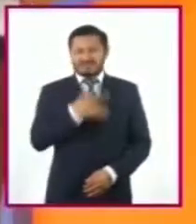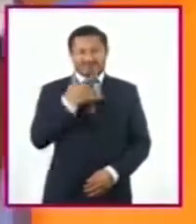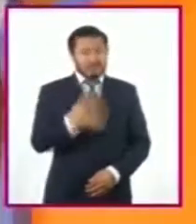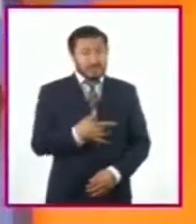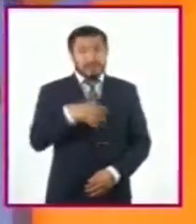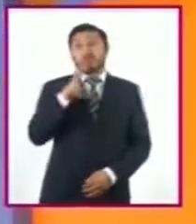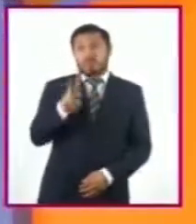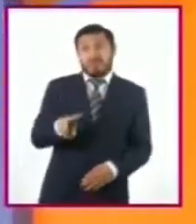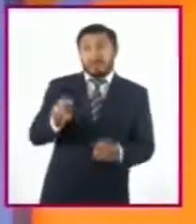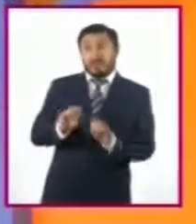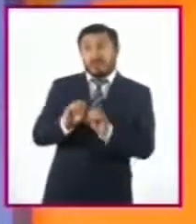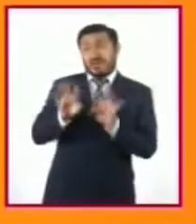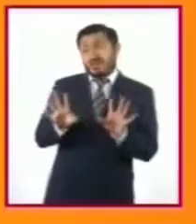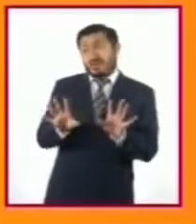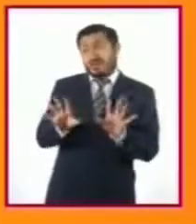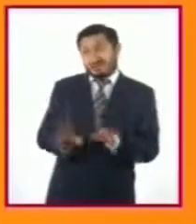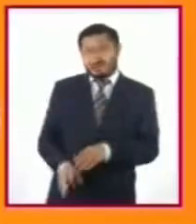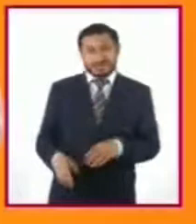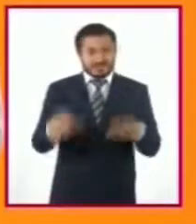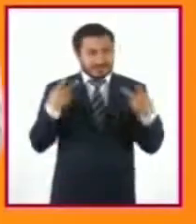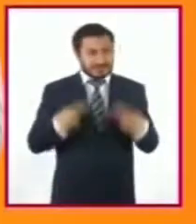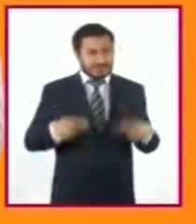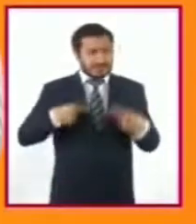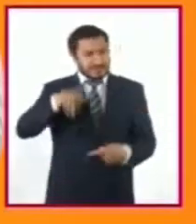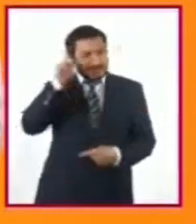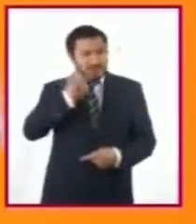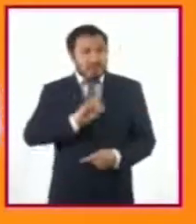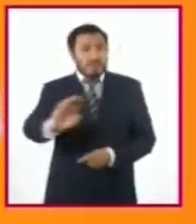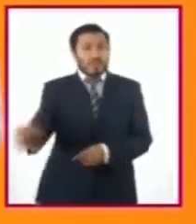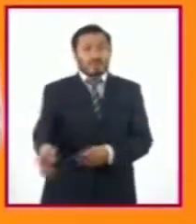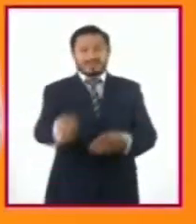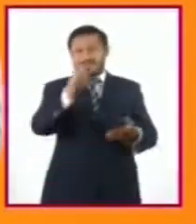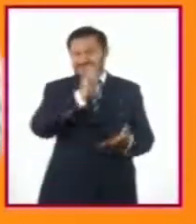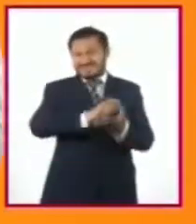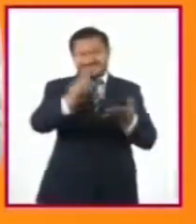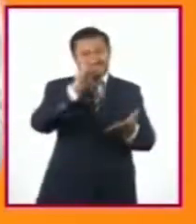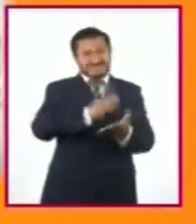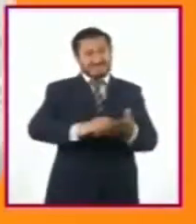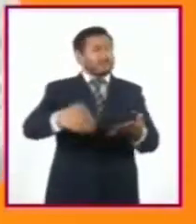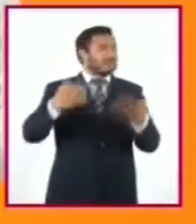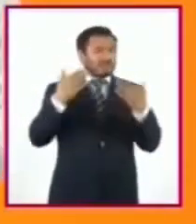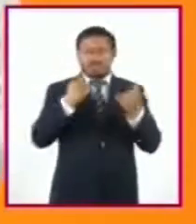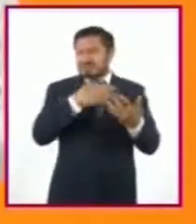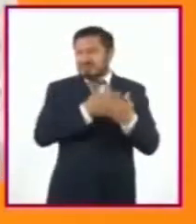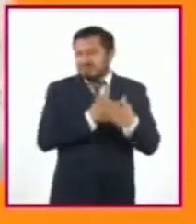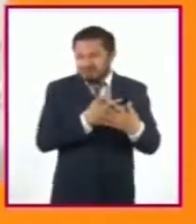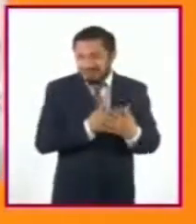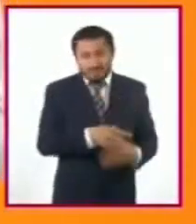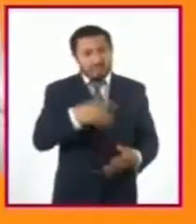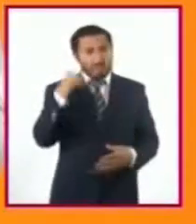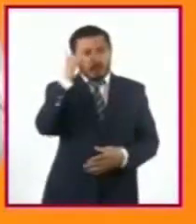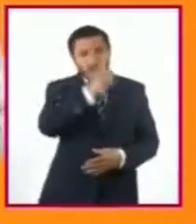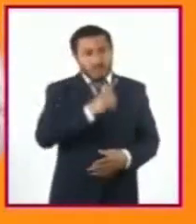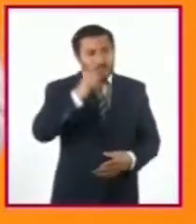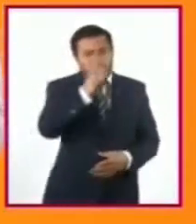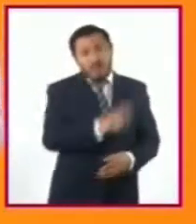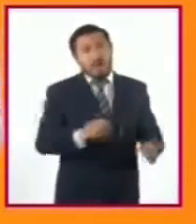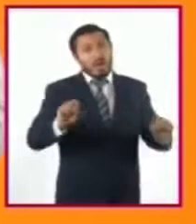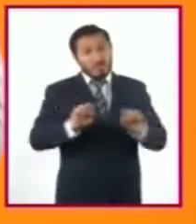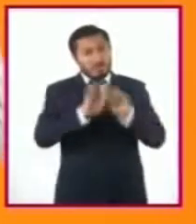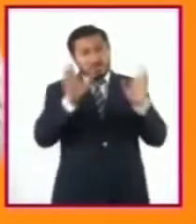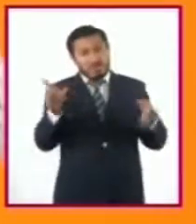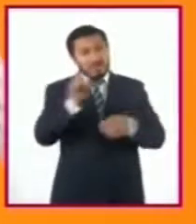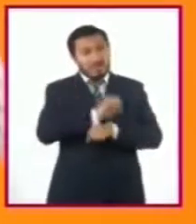claro? La autora escribe al desamor de una manera muy clara. El lenguaje es tan sencillo que nos permite entender